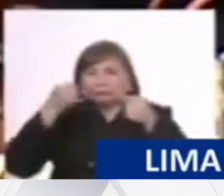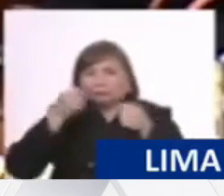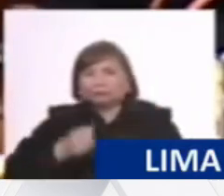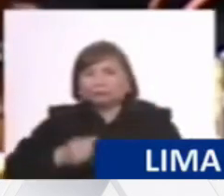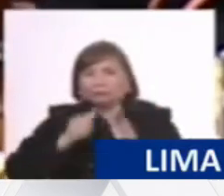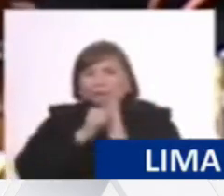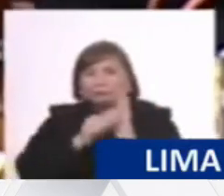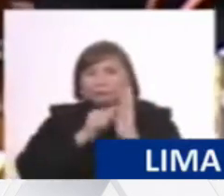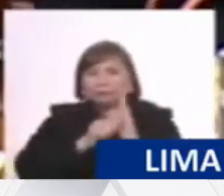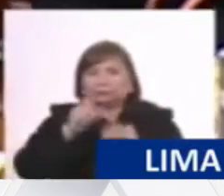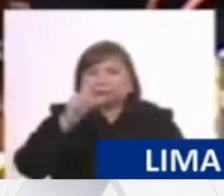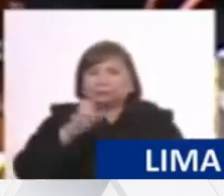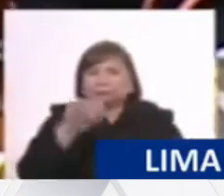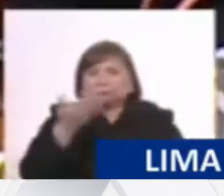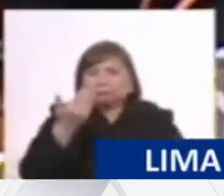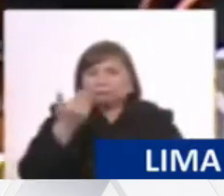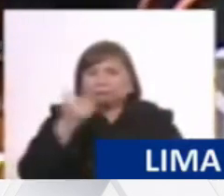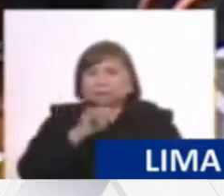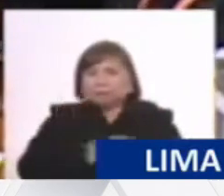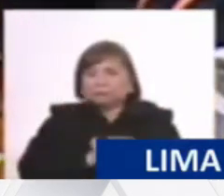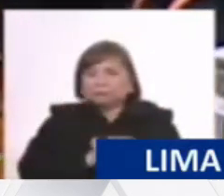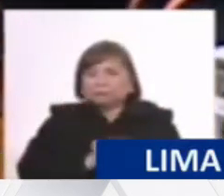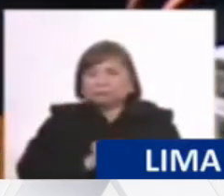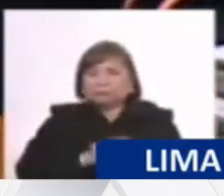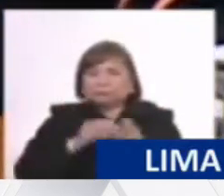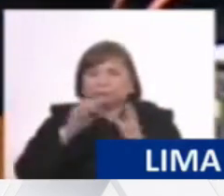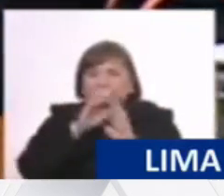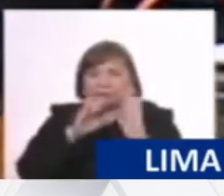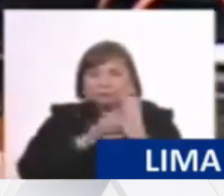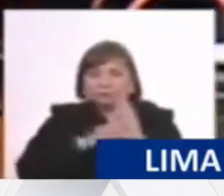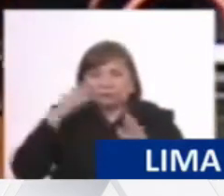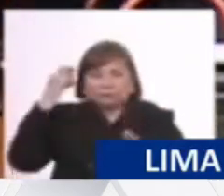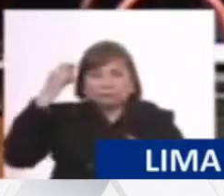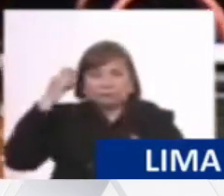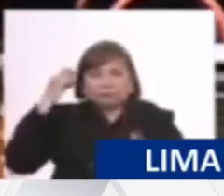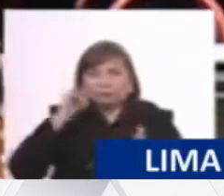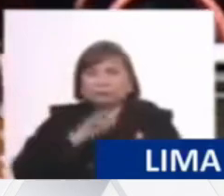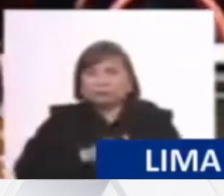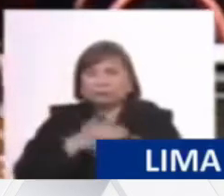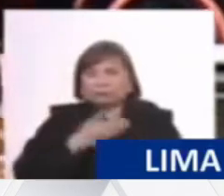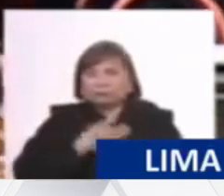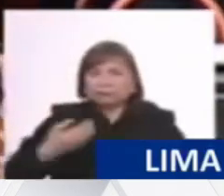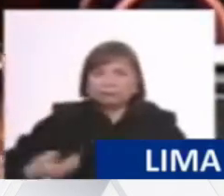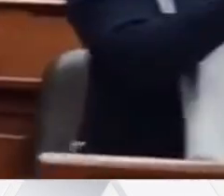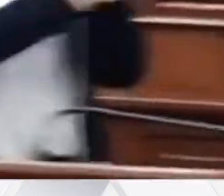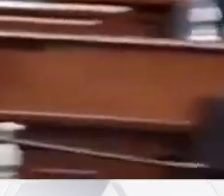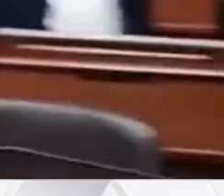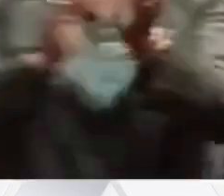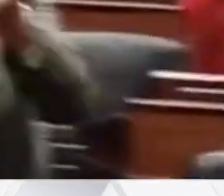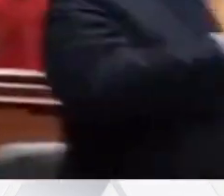establecido en el artículo 115 de la Constitución Política del Estado.